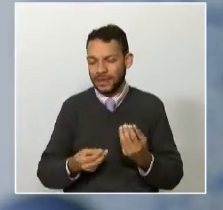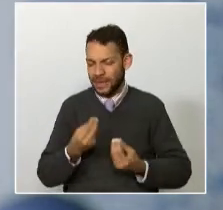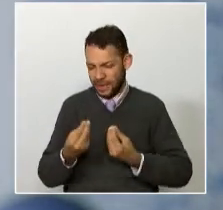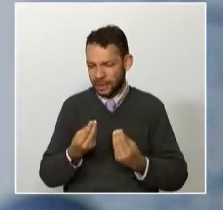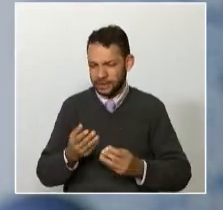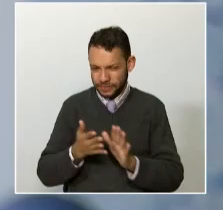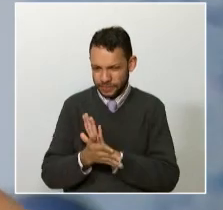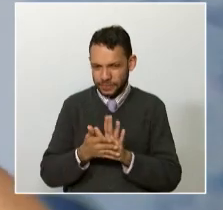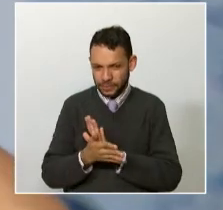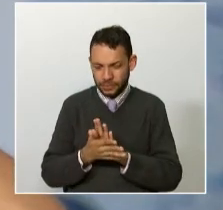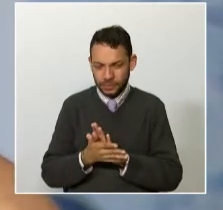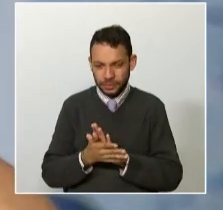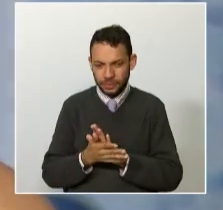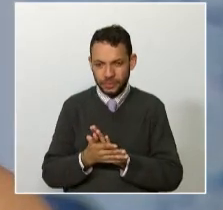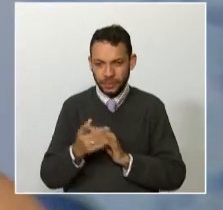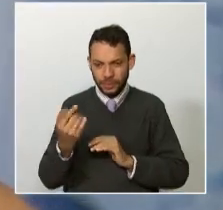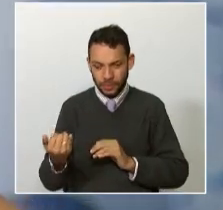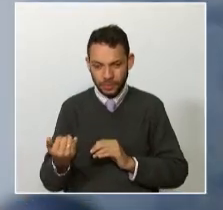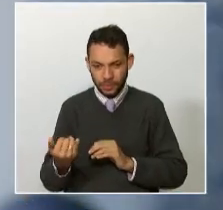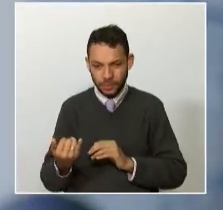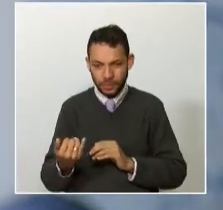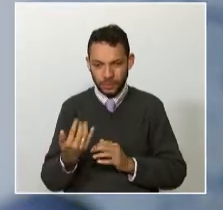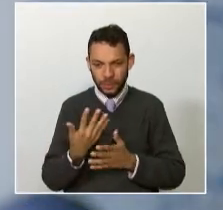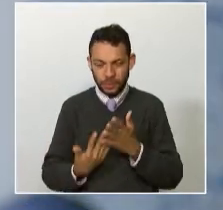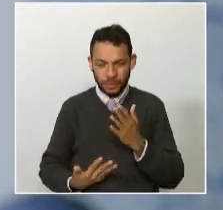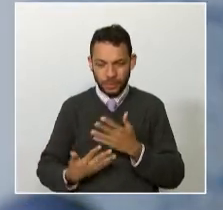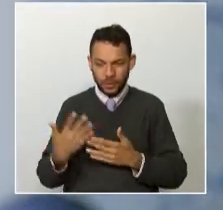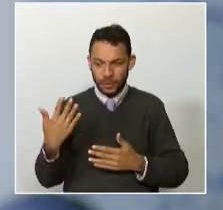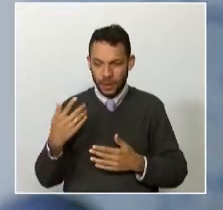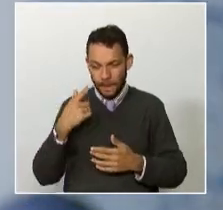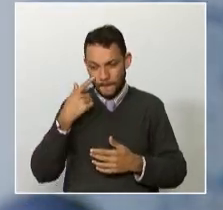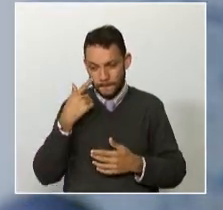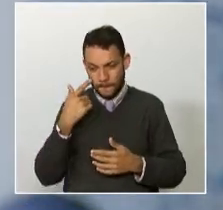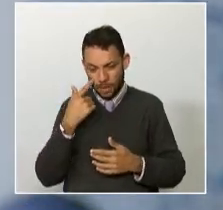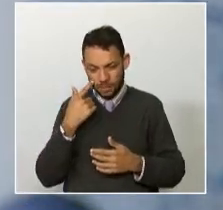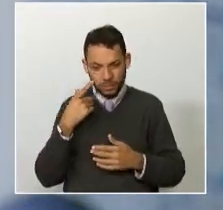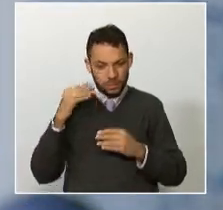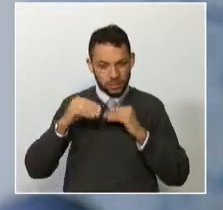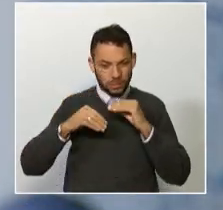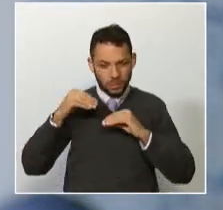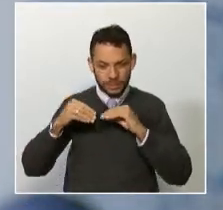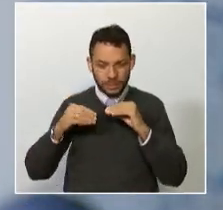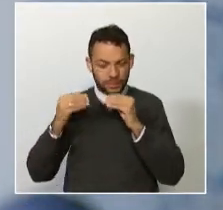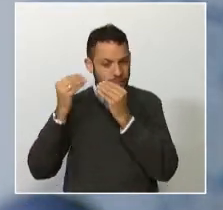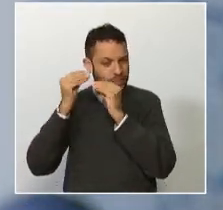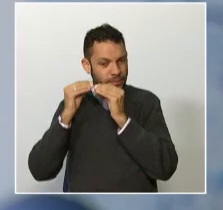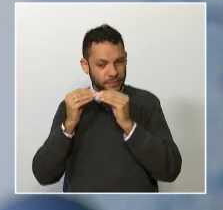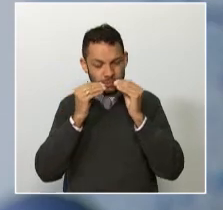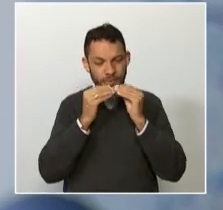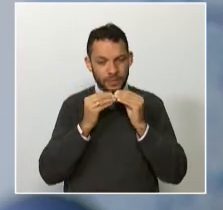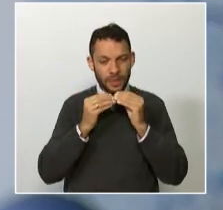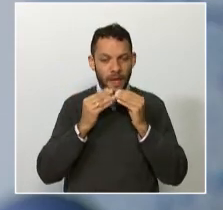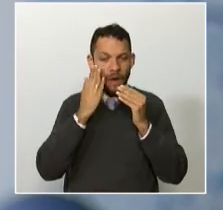hacer? Vamos a tomar esta parte del temporal y la vamos a hacer hacia